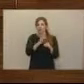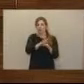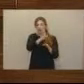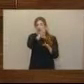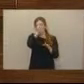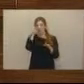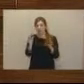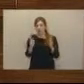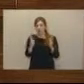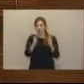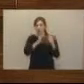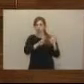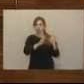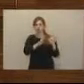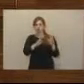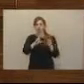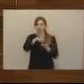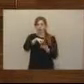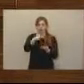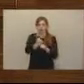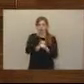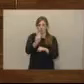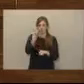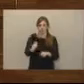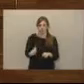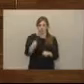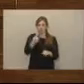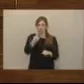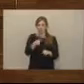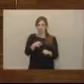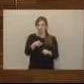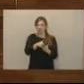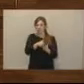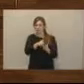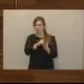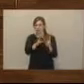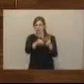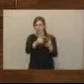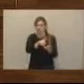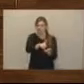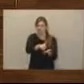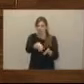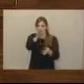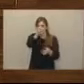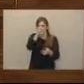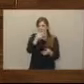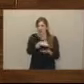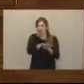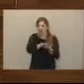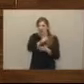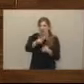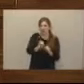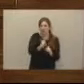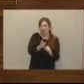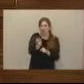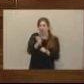en el mismo centro de trabajo. Dicen que son muy vulnerables. No sabemos muy bien si se refieren a los trabajadores